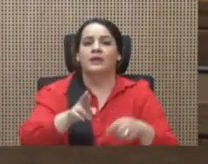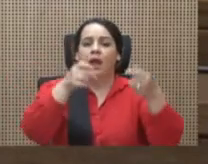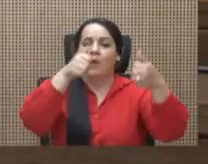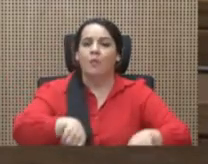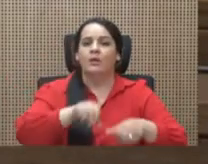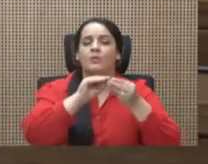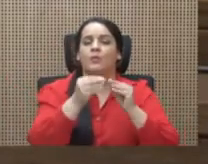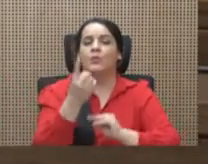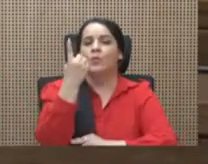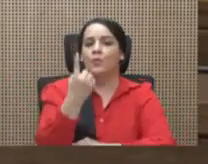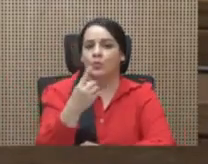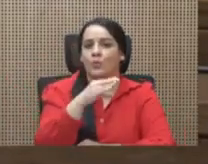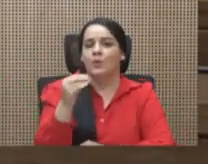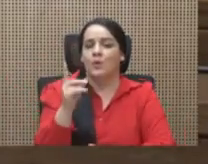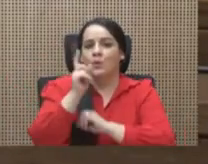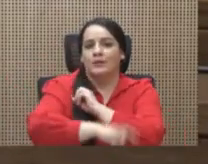uno, condenar